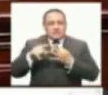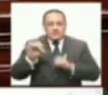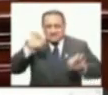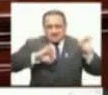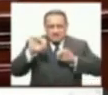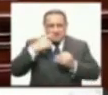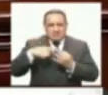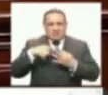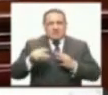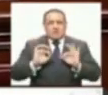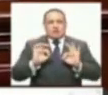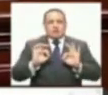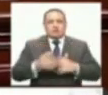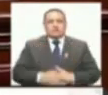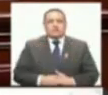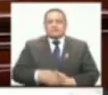entre otros.